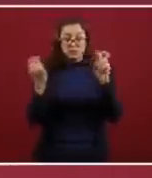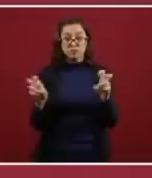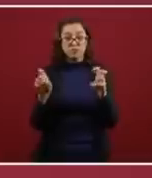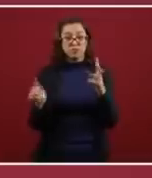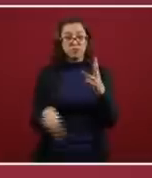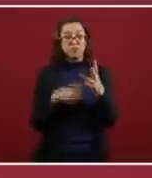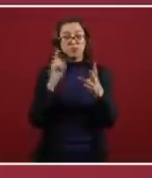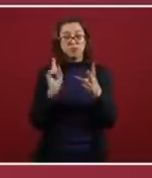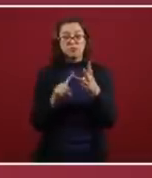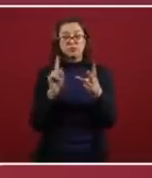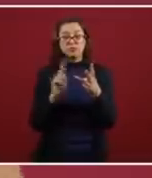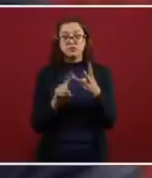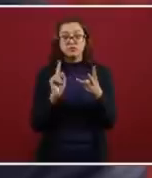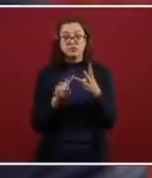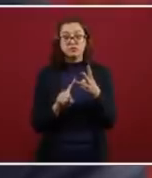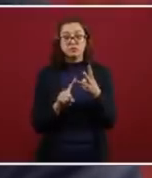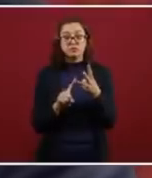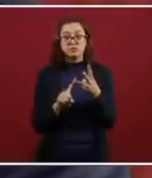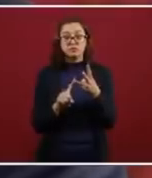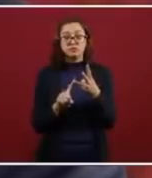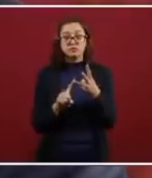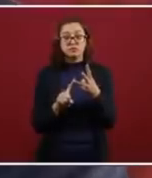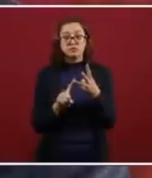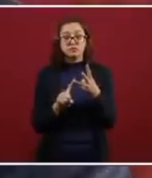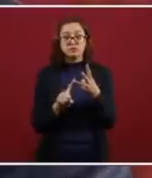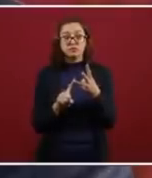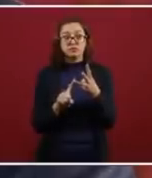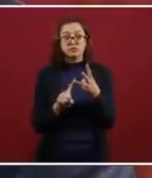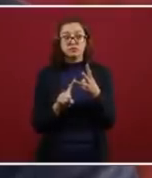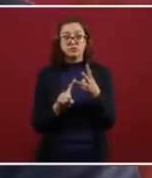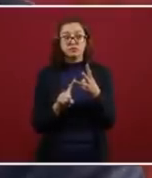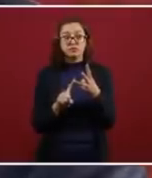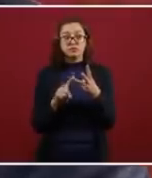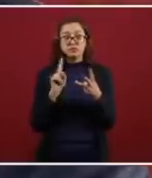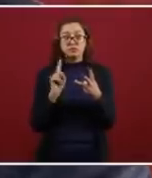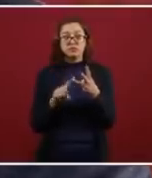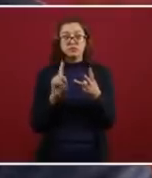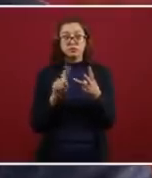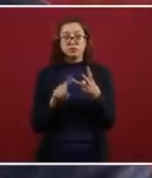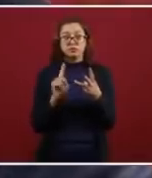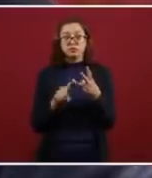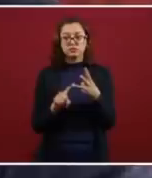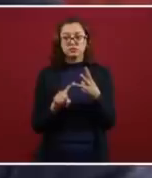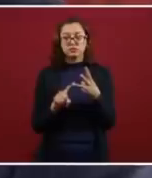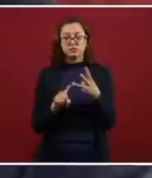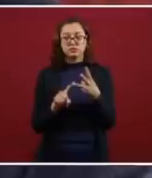tercer motor es el que todavía no